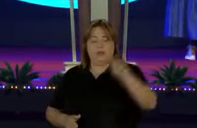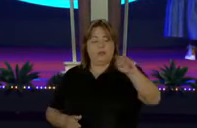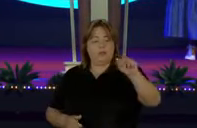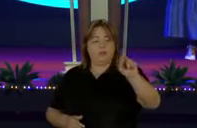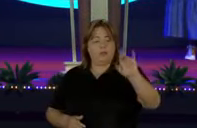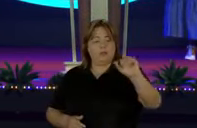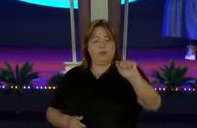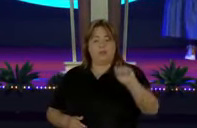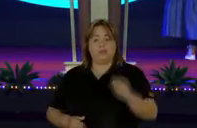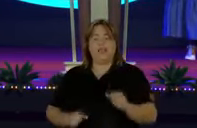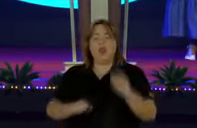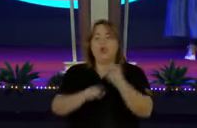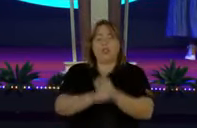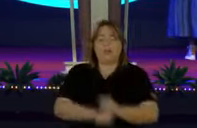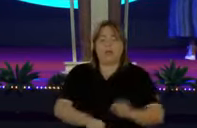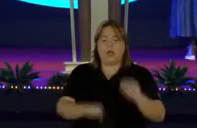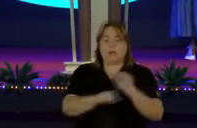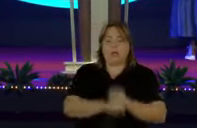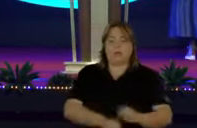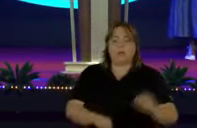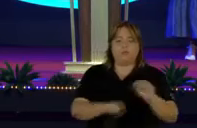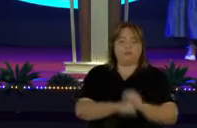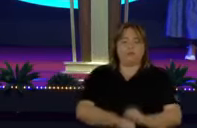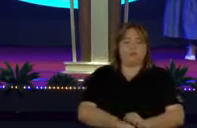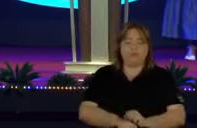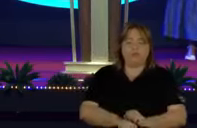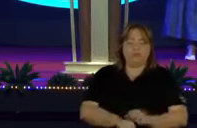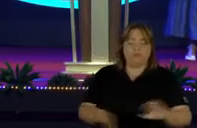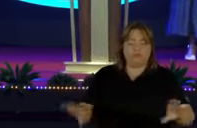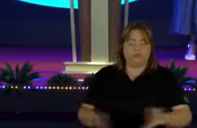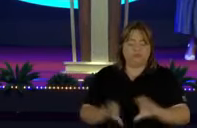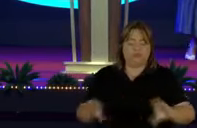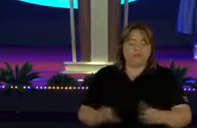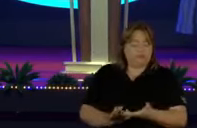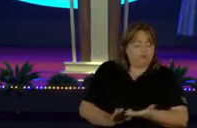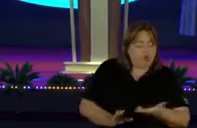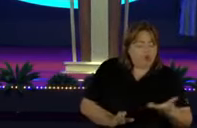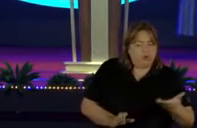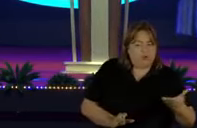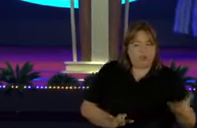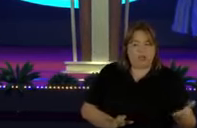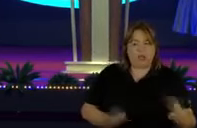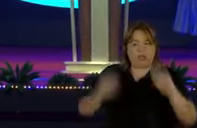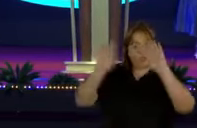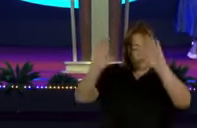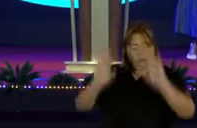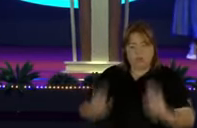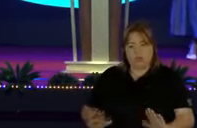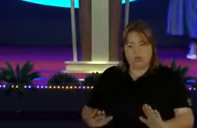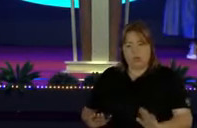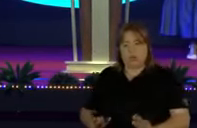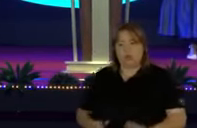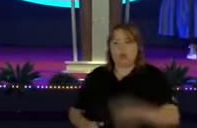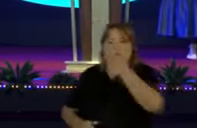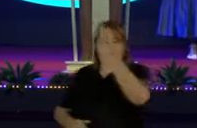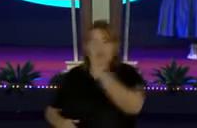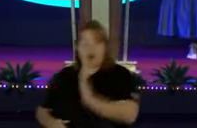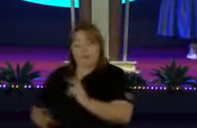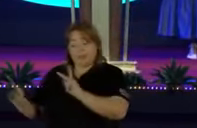lo trabajé con un amor, hicimos cosas increíbles. Y Dios le permitió a él prepararse